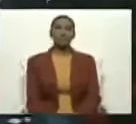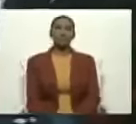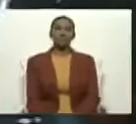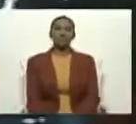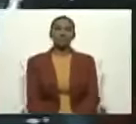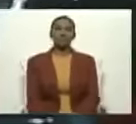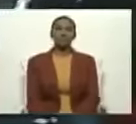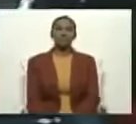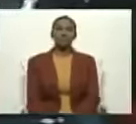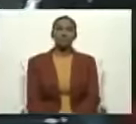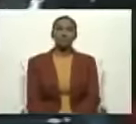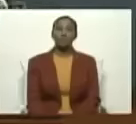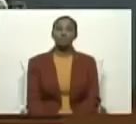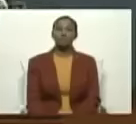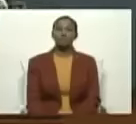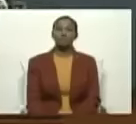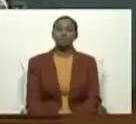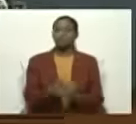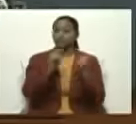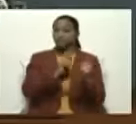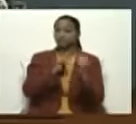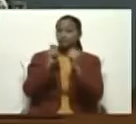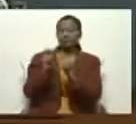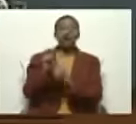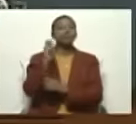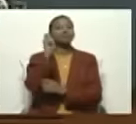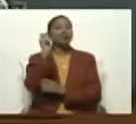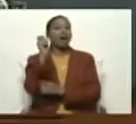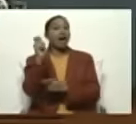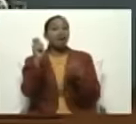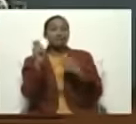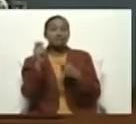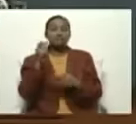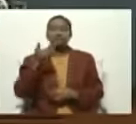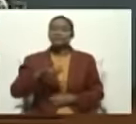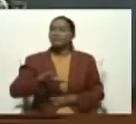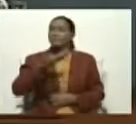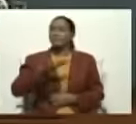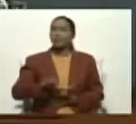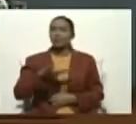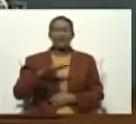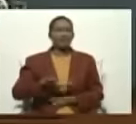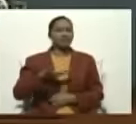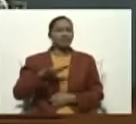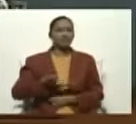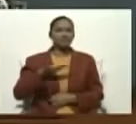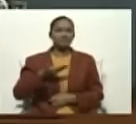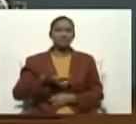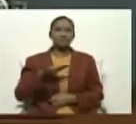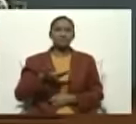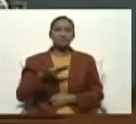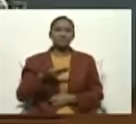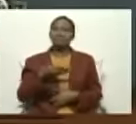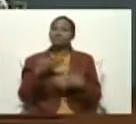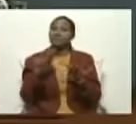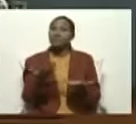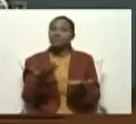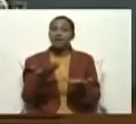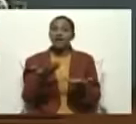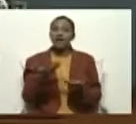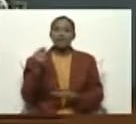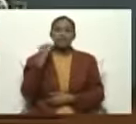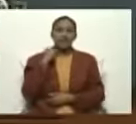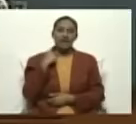Le dio esa tarea tan importante que quizás, y en algunos momentos Tarek nos ha